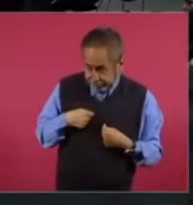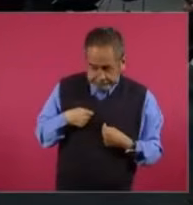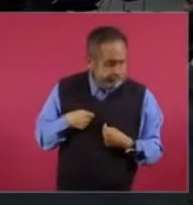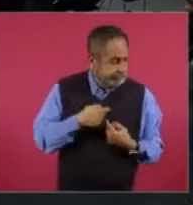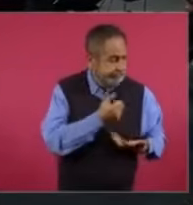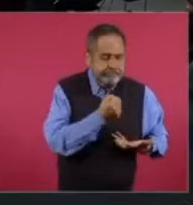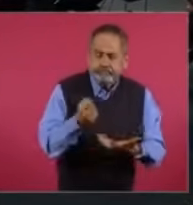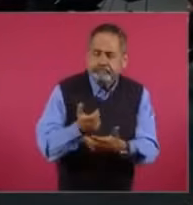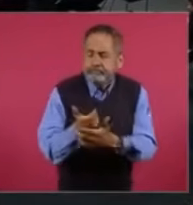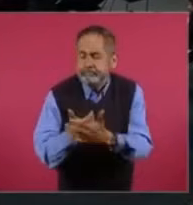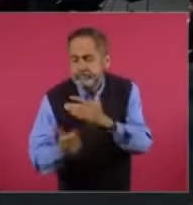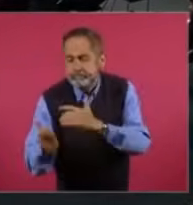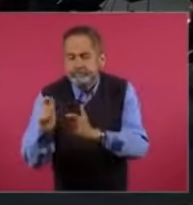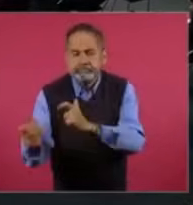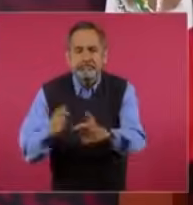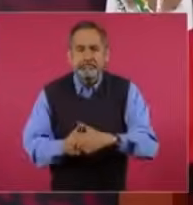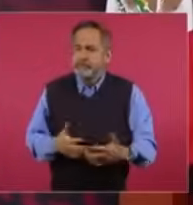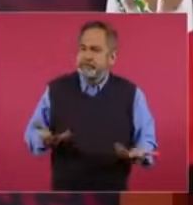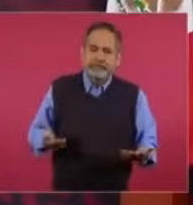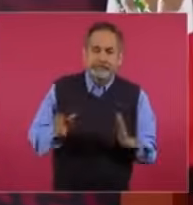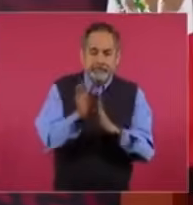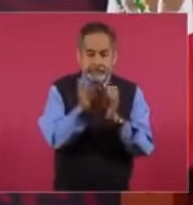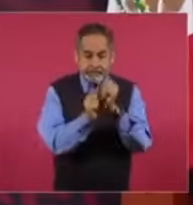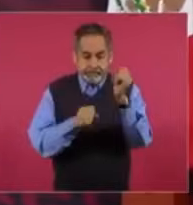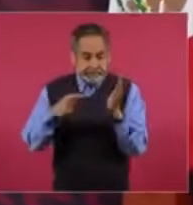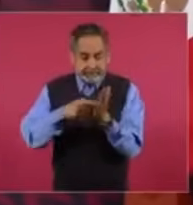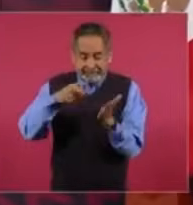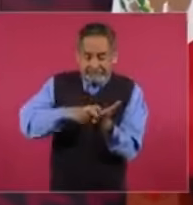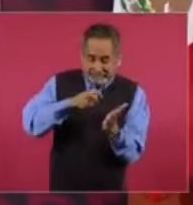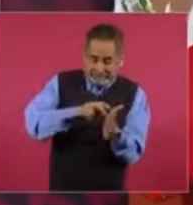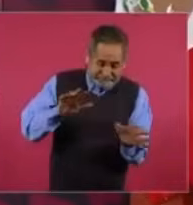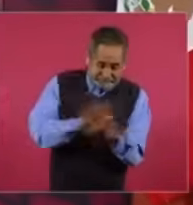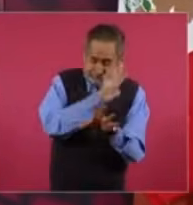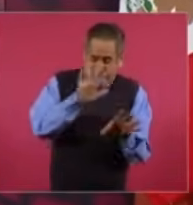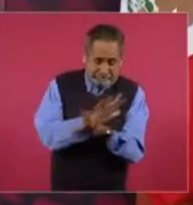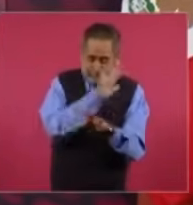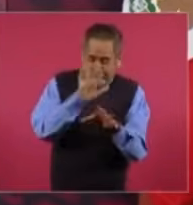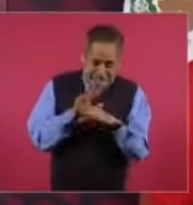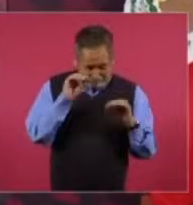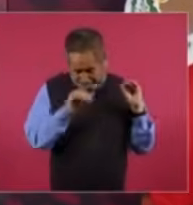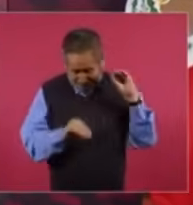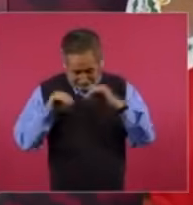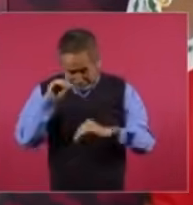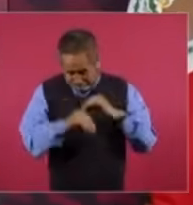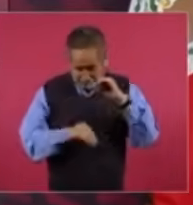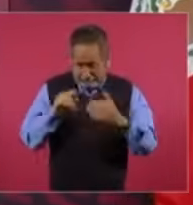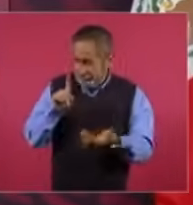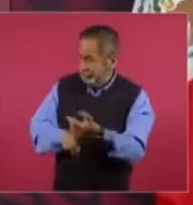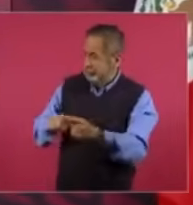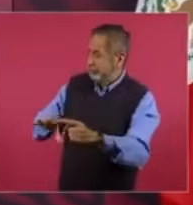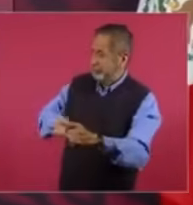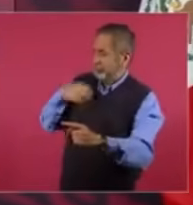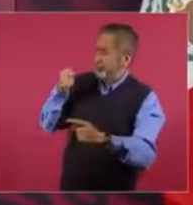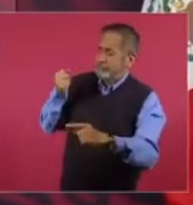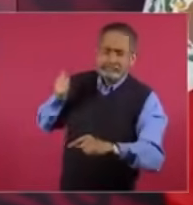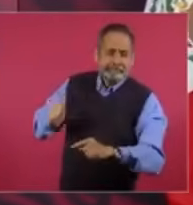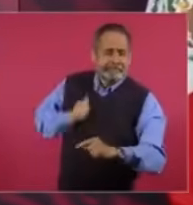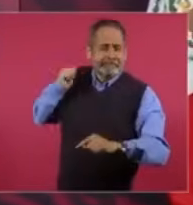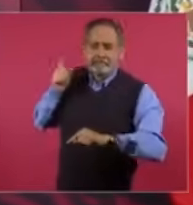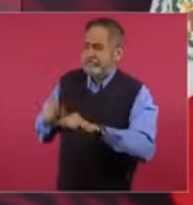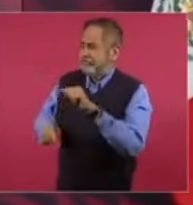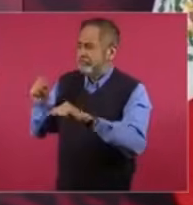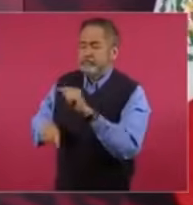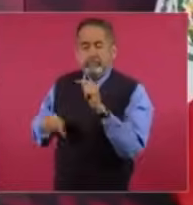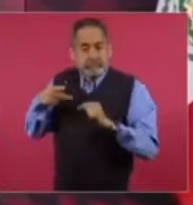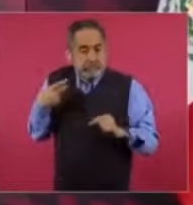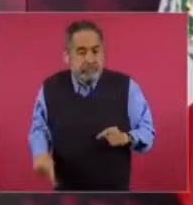todas las reformas que hicieron a la Constitución para quedarse con bienes del pueblo, con los bienes